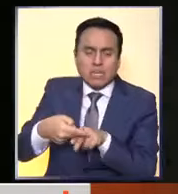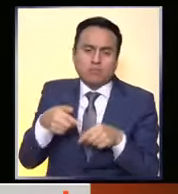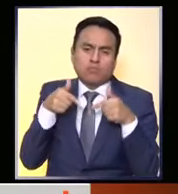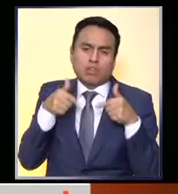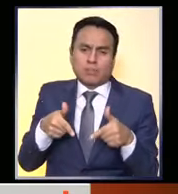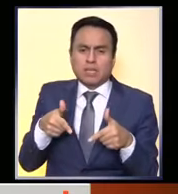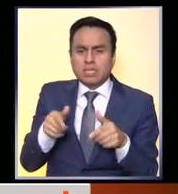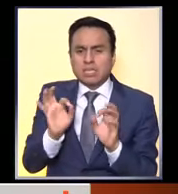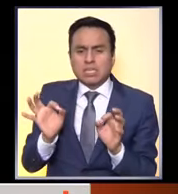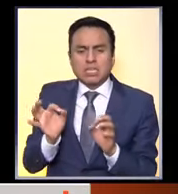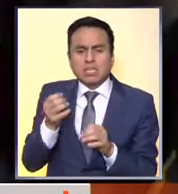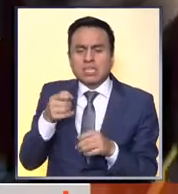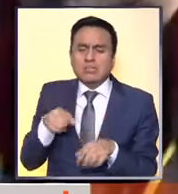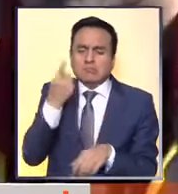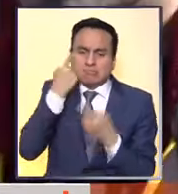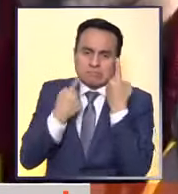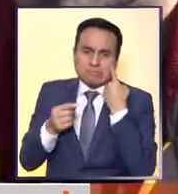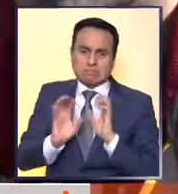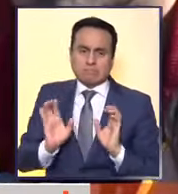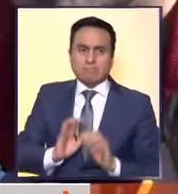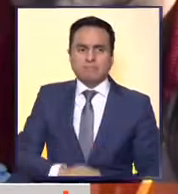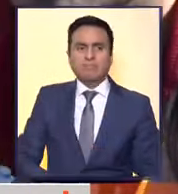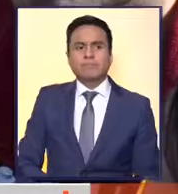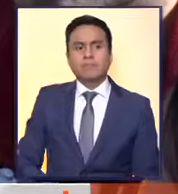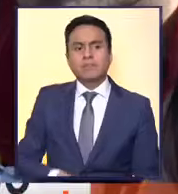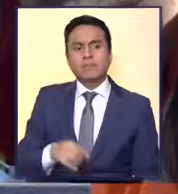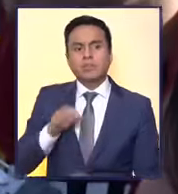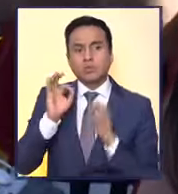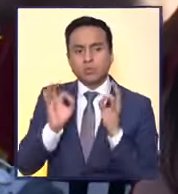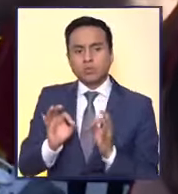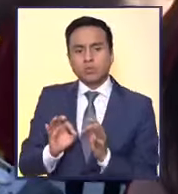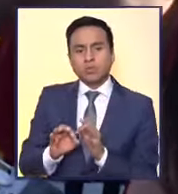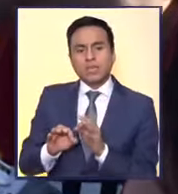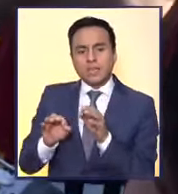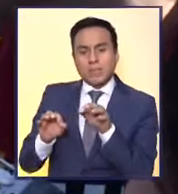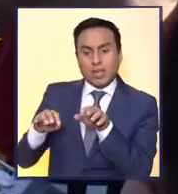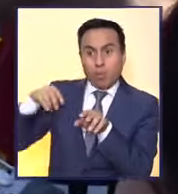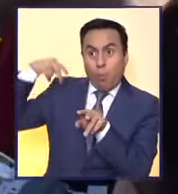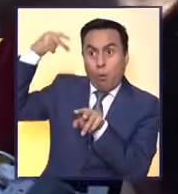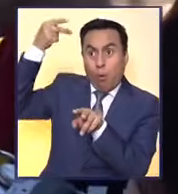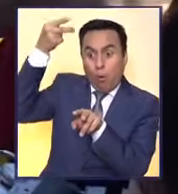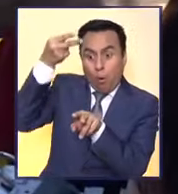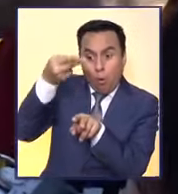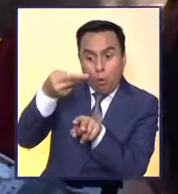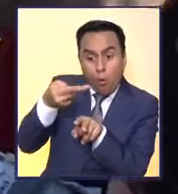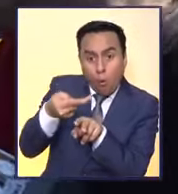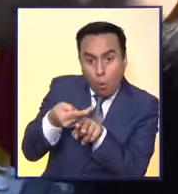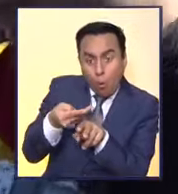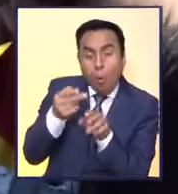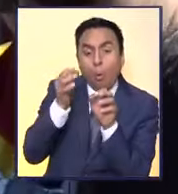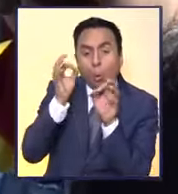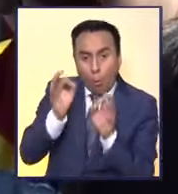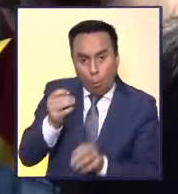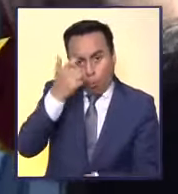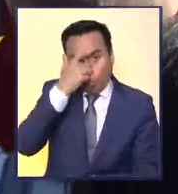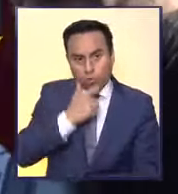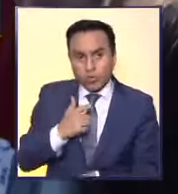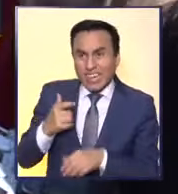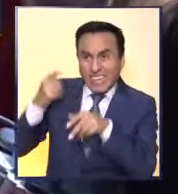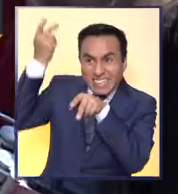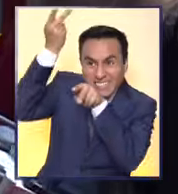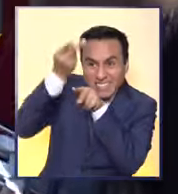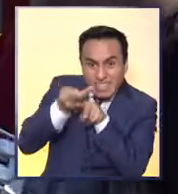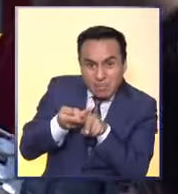sin mayores lesiones. Estuvo al momento del impacto justo donde cayó nuestro hombre bala y